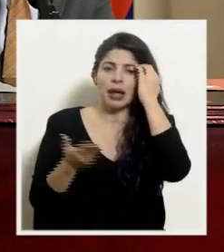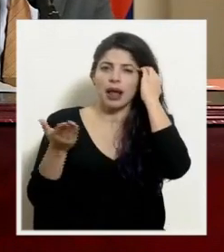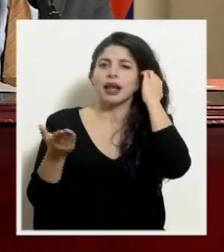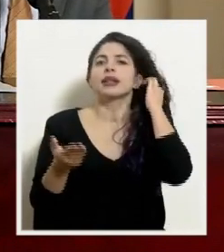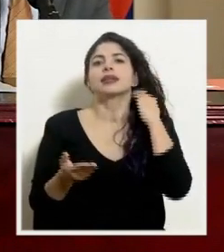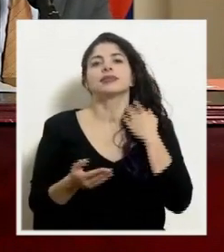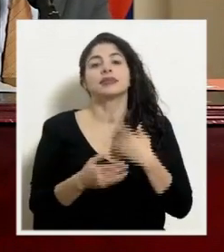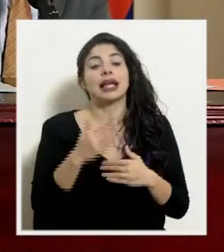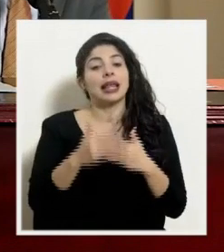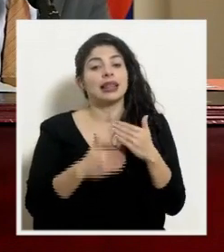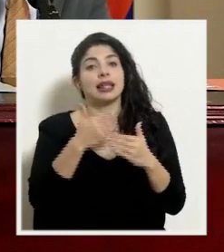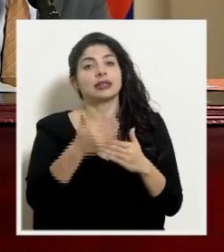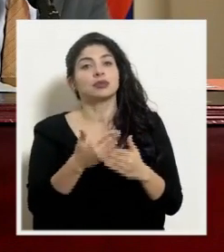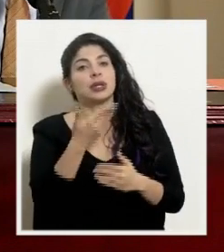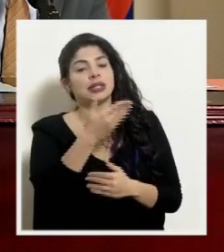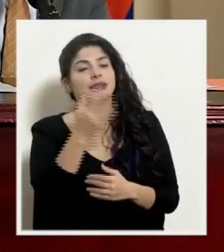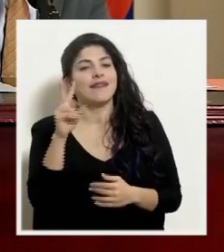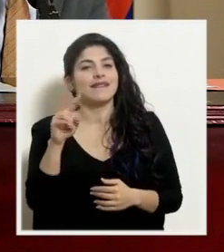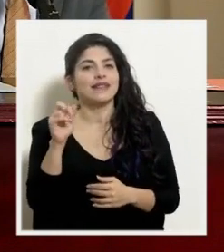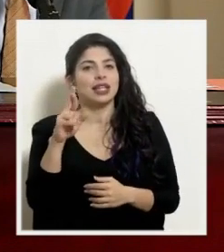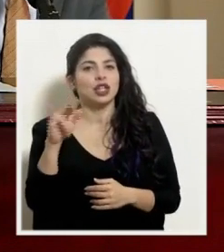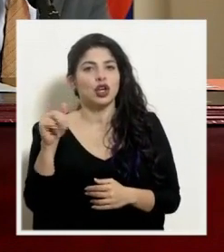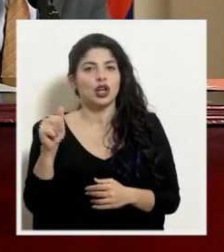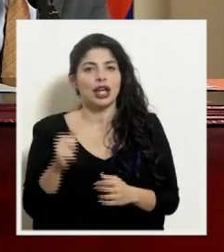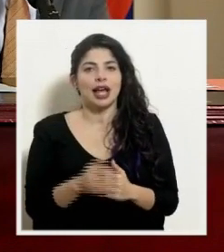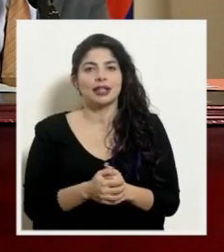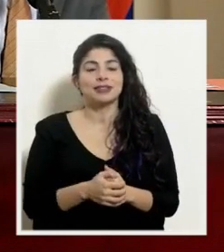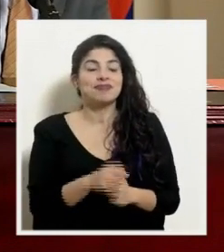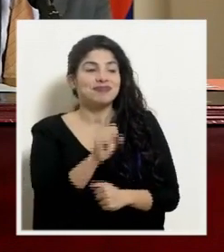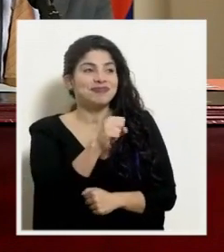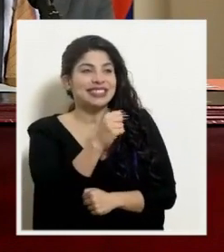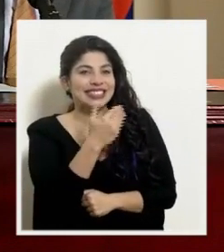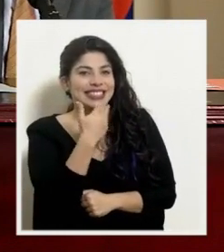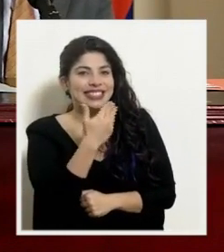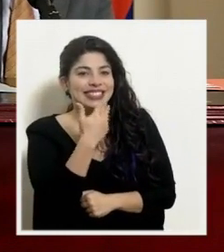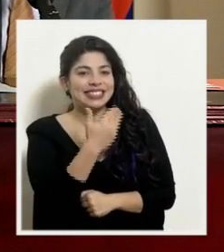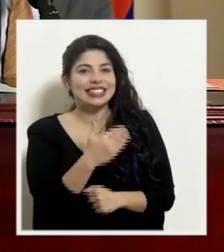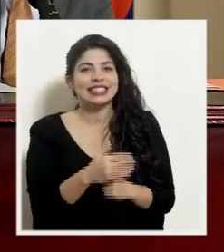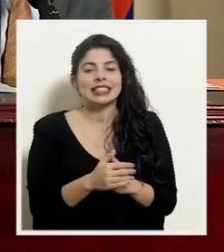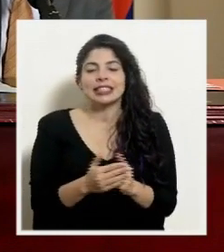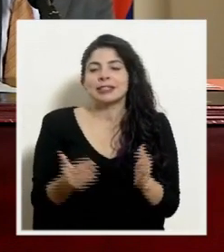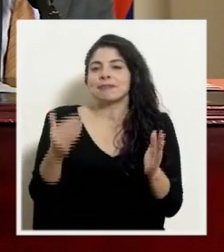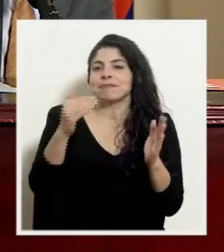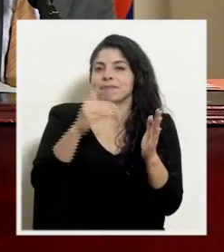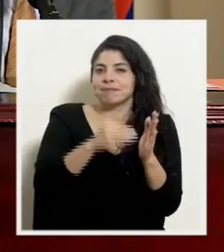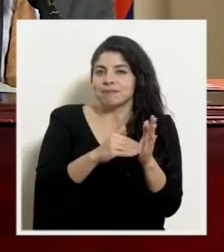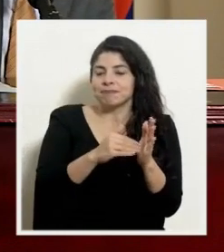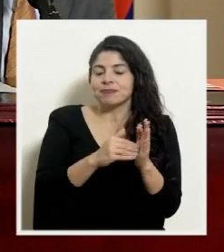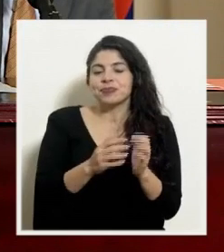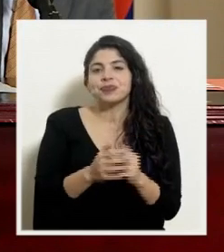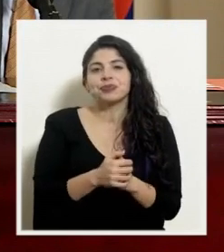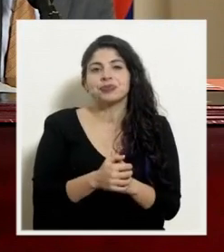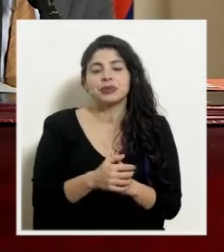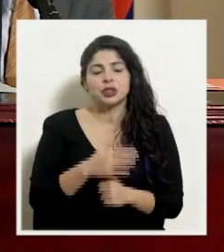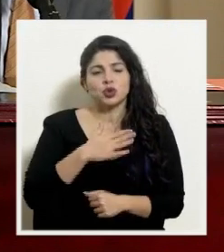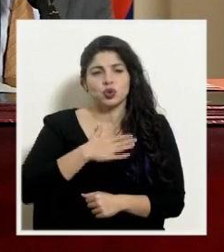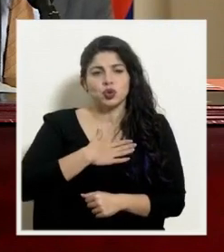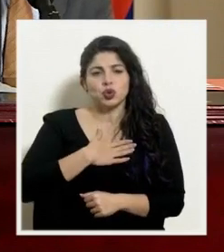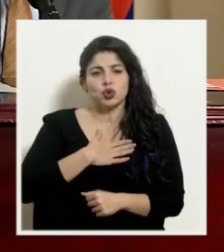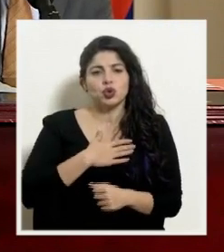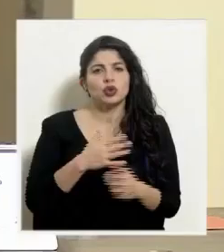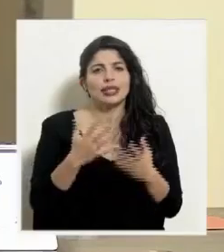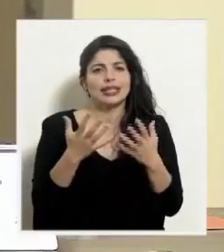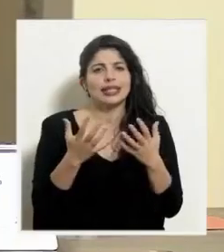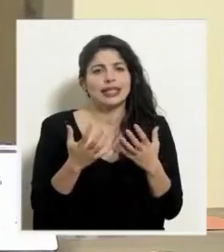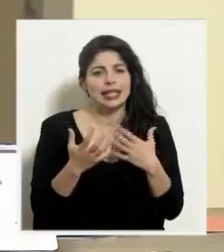don Alexander, y luego doña Victoria Hernández. Sí, muchísimas gracias nuevamente. Yo